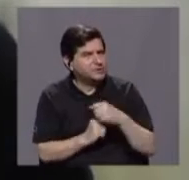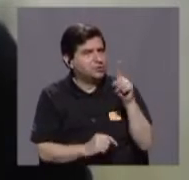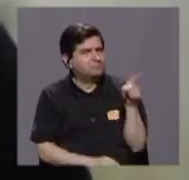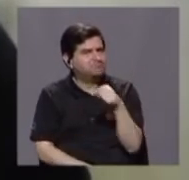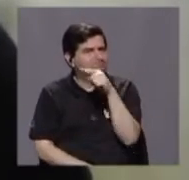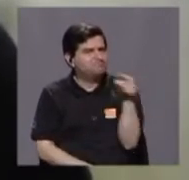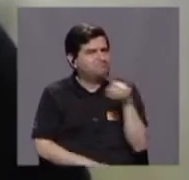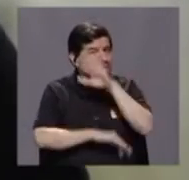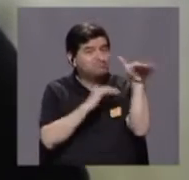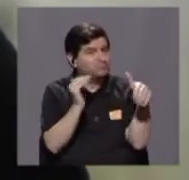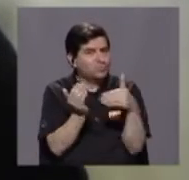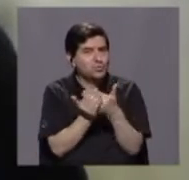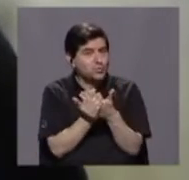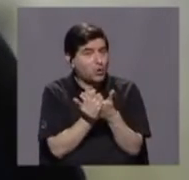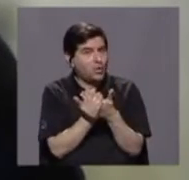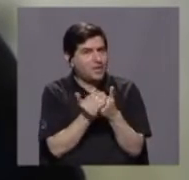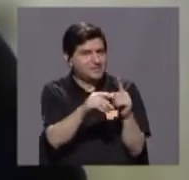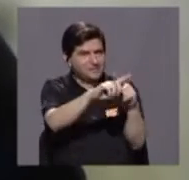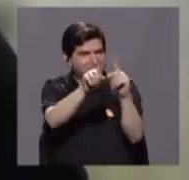cancelaría todos